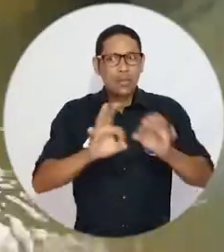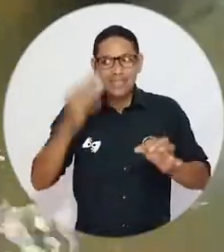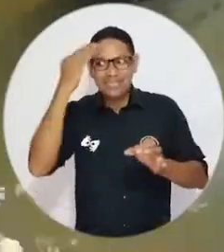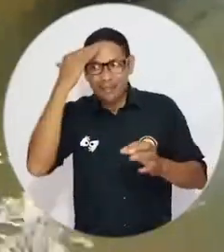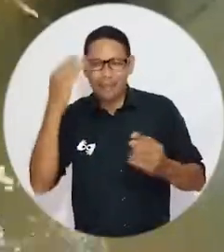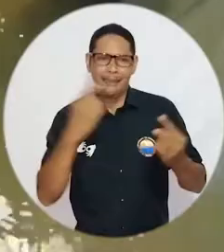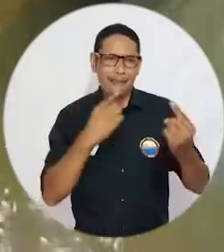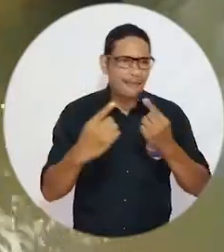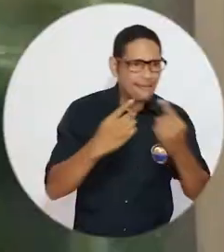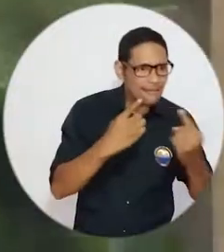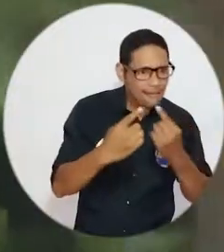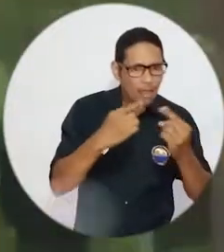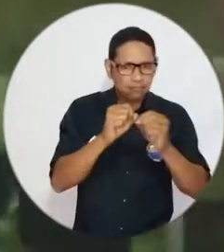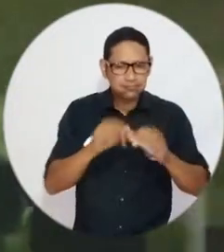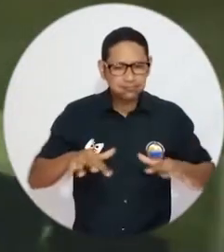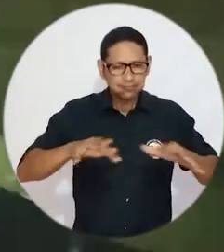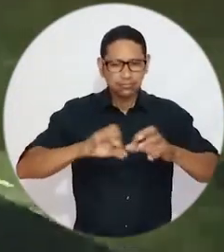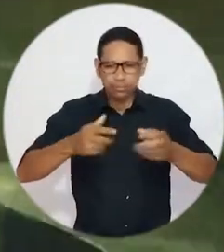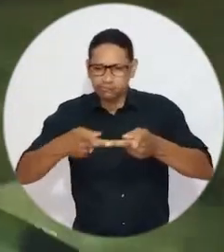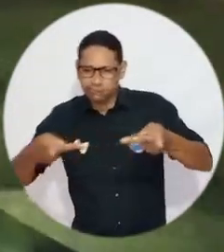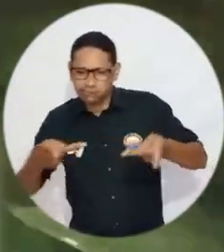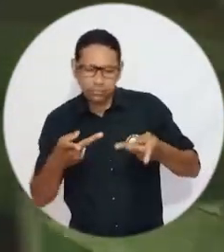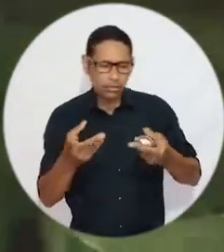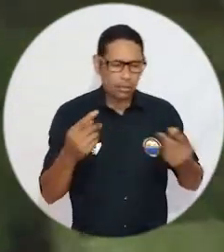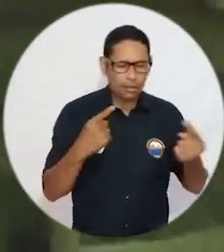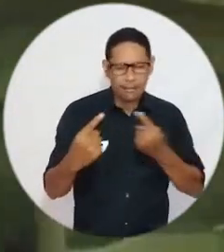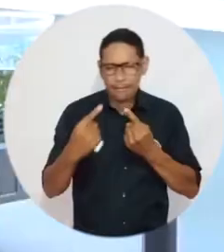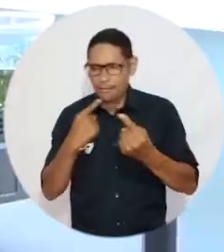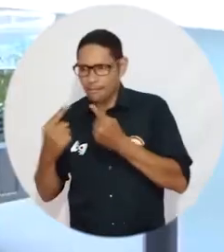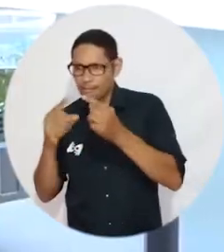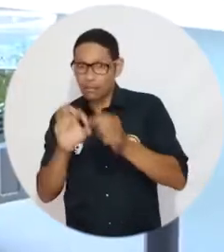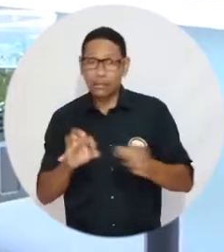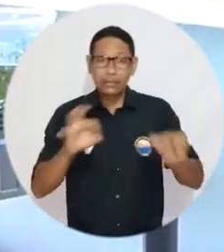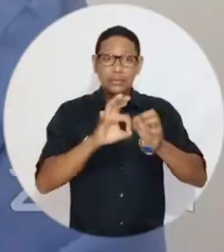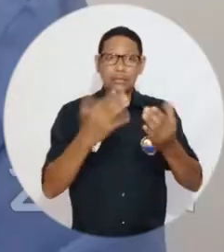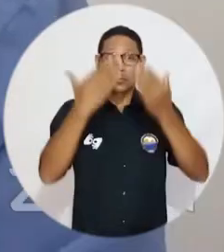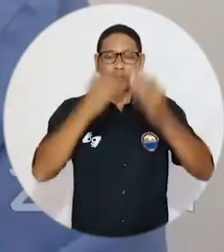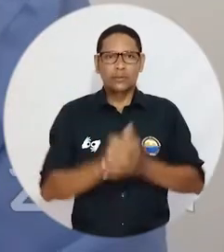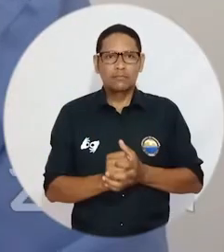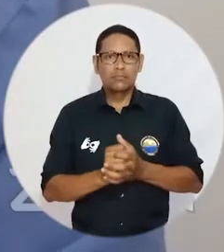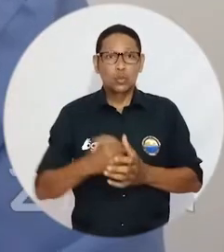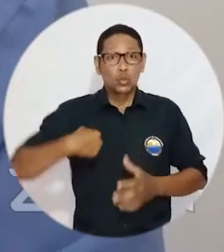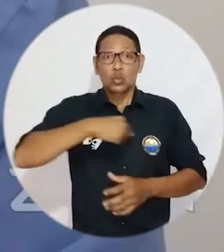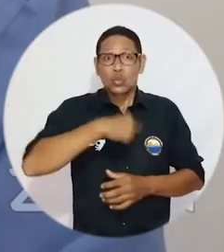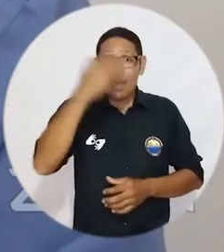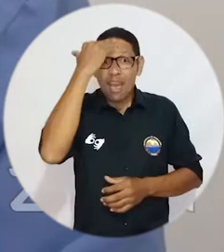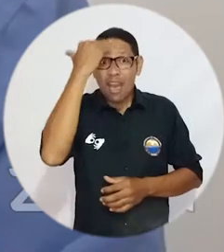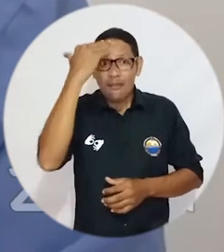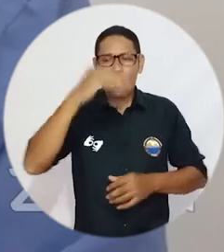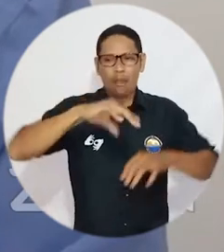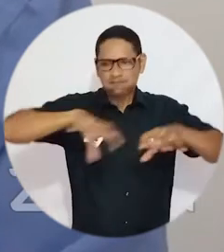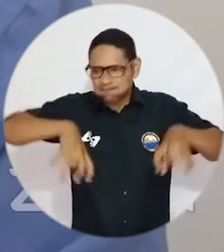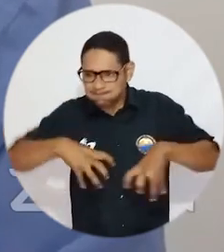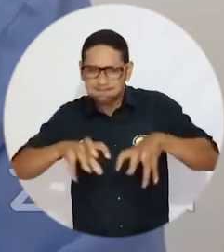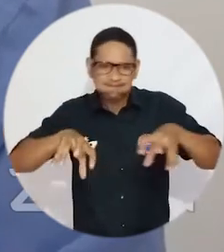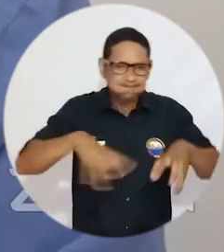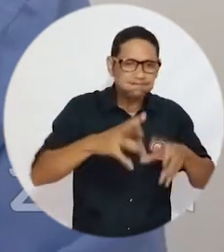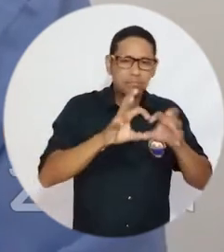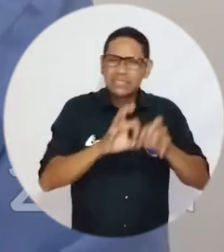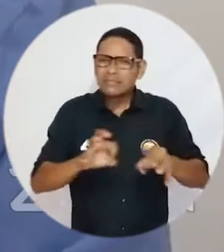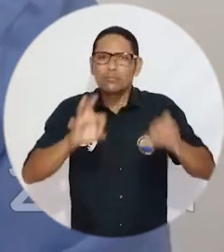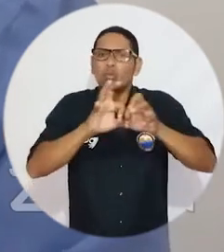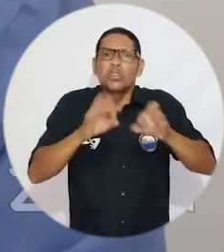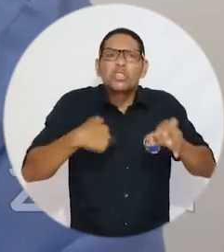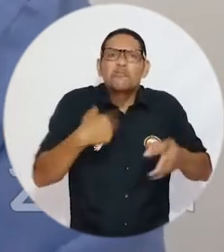diálogo de saberes se diera y que estos espacios se facilitaran. Porque sabemos que con estas actividades tratamos también